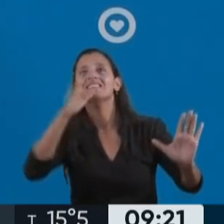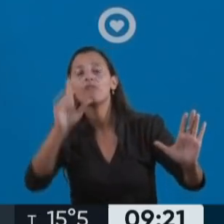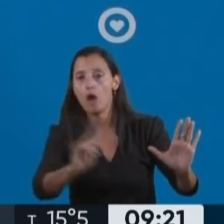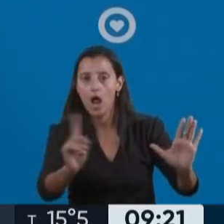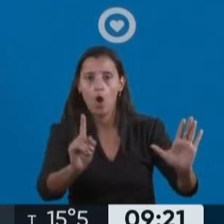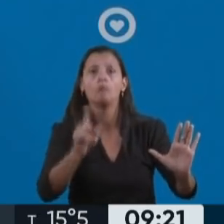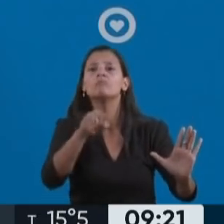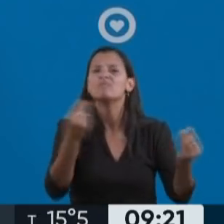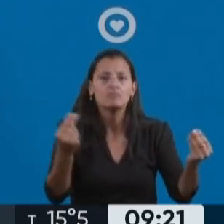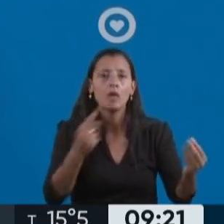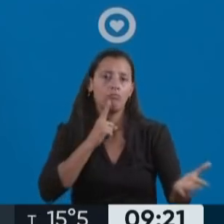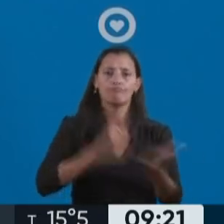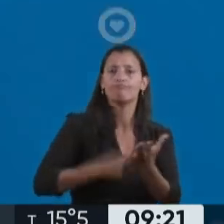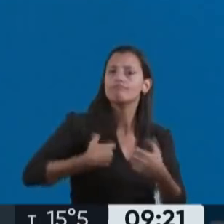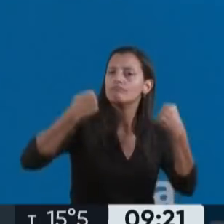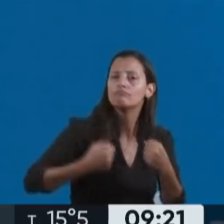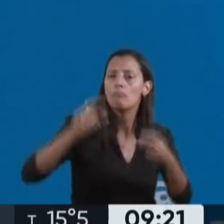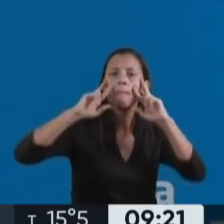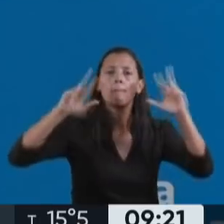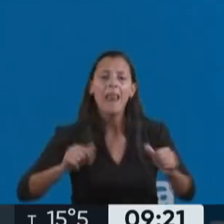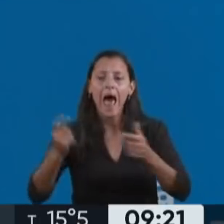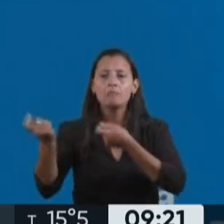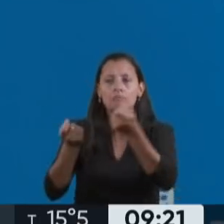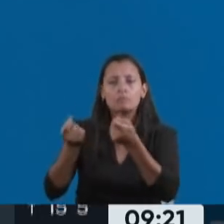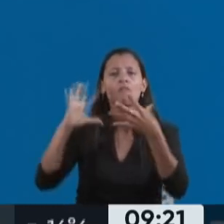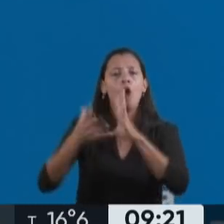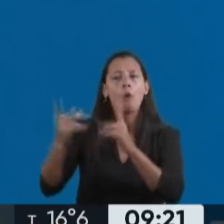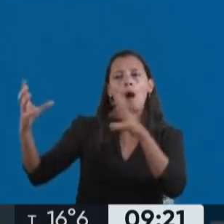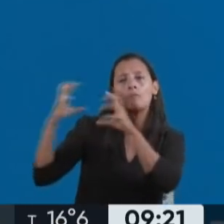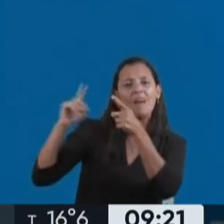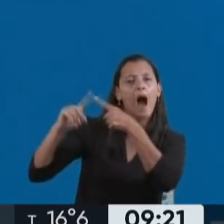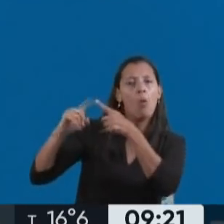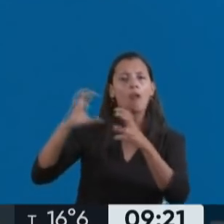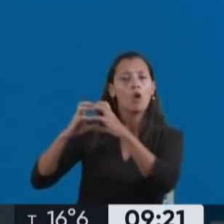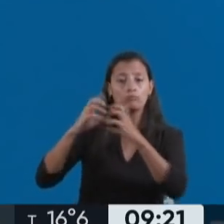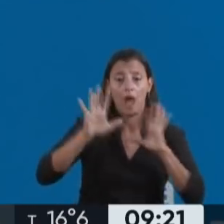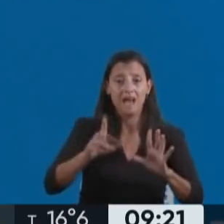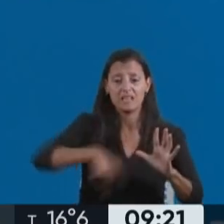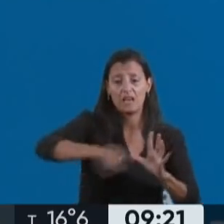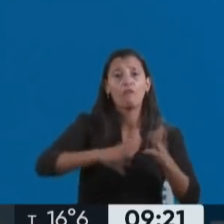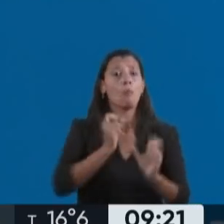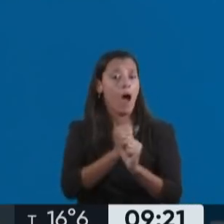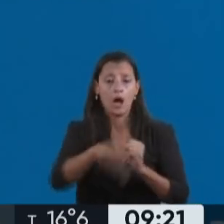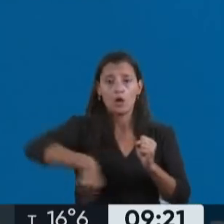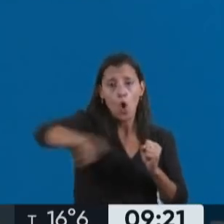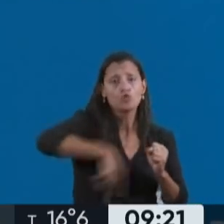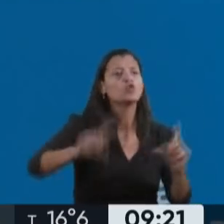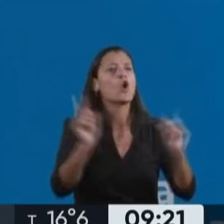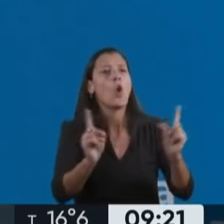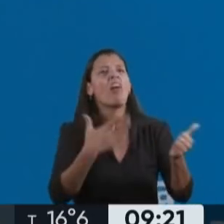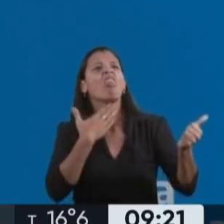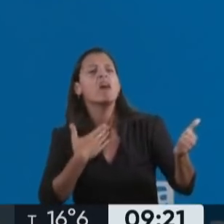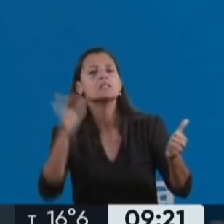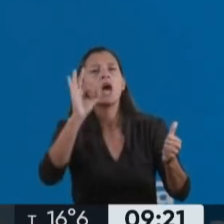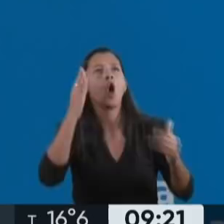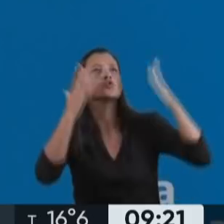en decisiones, en estrategias, en negociaciones, y en eso estamos, digamos. Estamos llevando adelante una negociación. No tiene que ver con los deseos ni